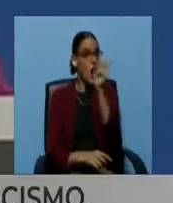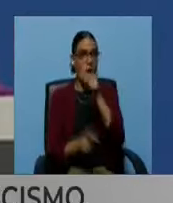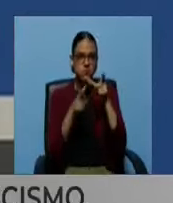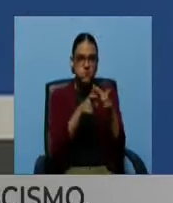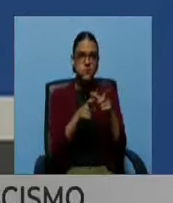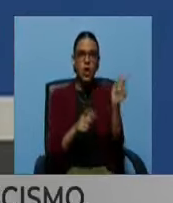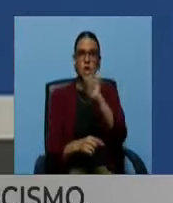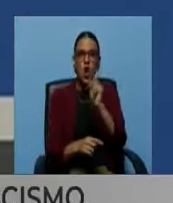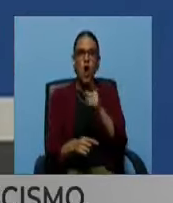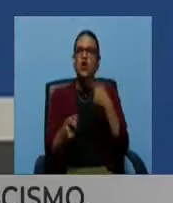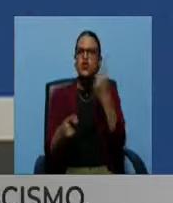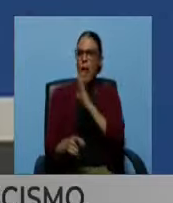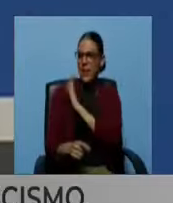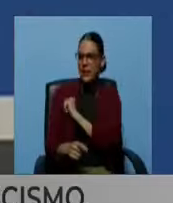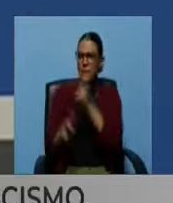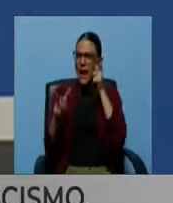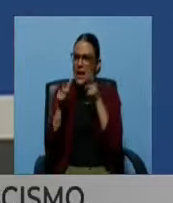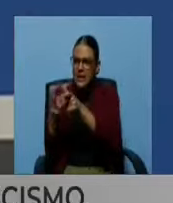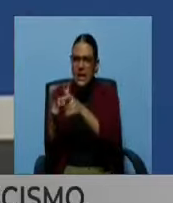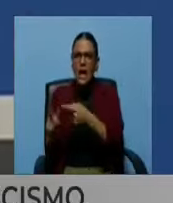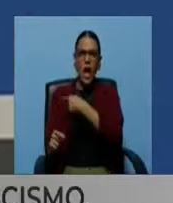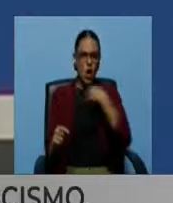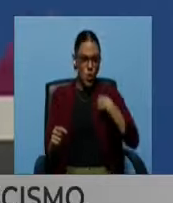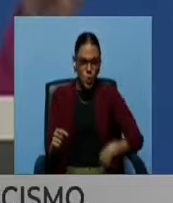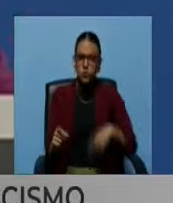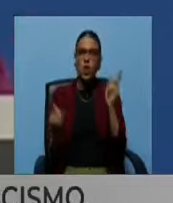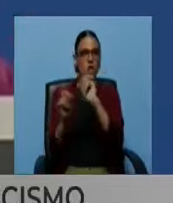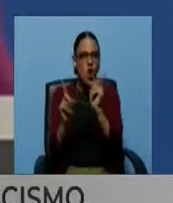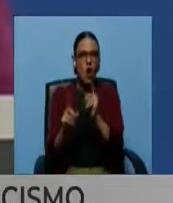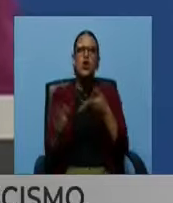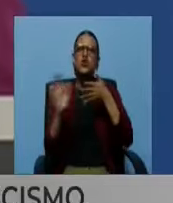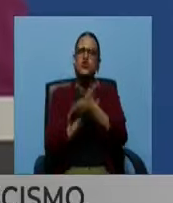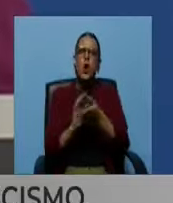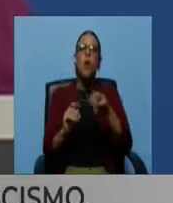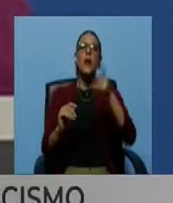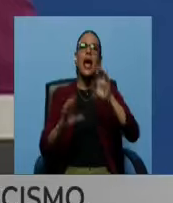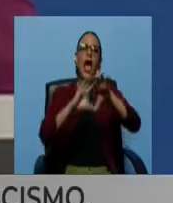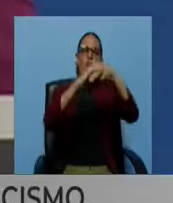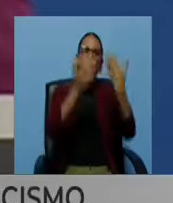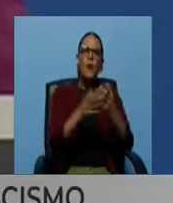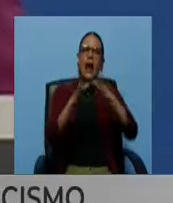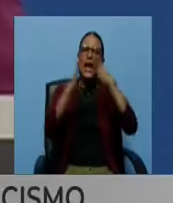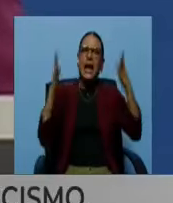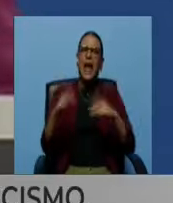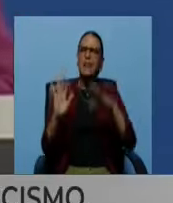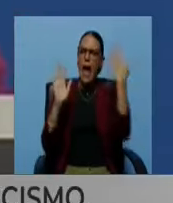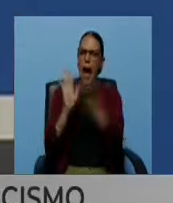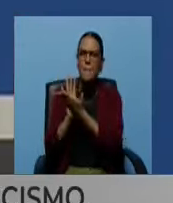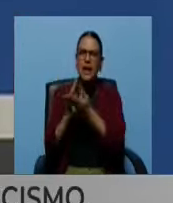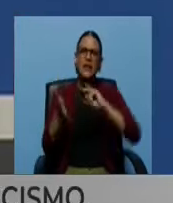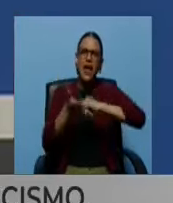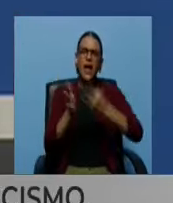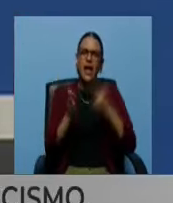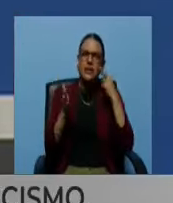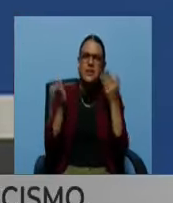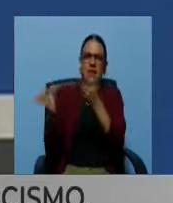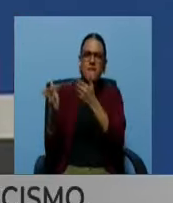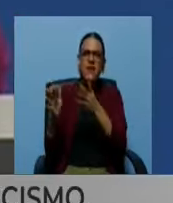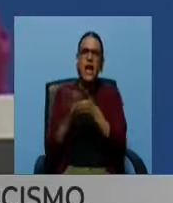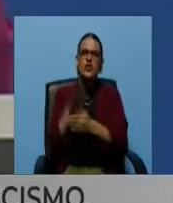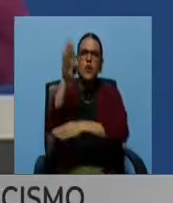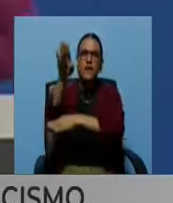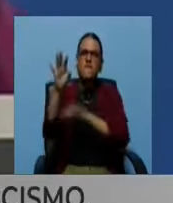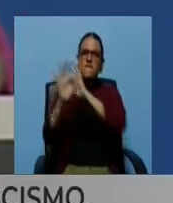Palestina, en Rusia, no, es una batalla global contra la gravísima amenaza que significa el